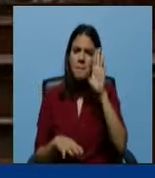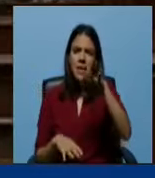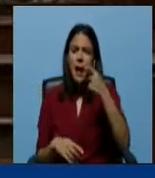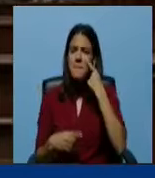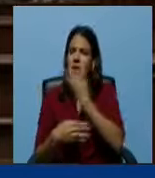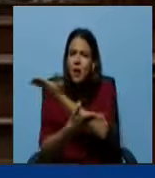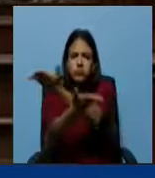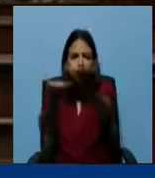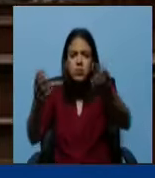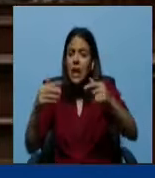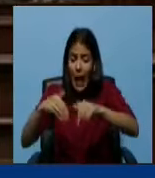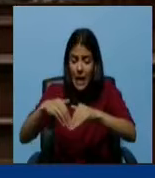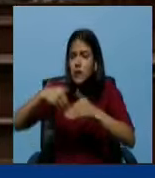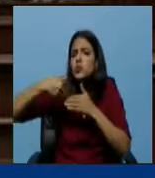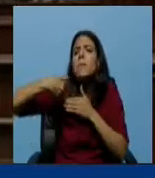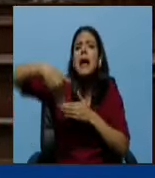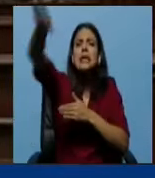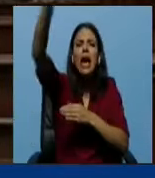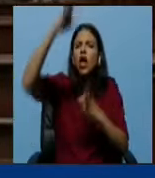para allá es tuyo.